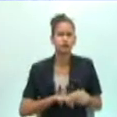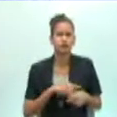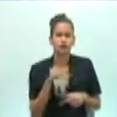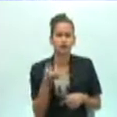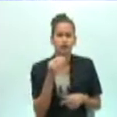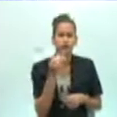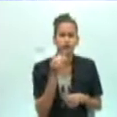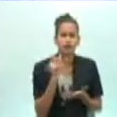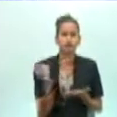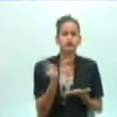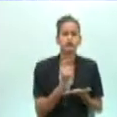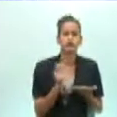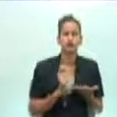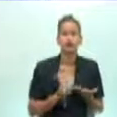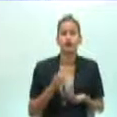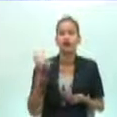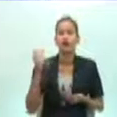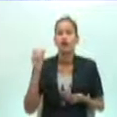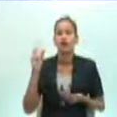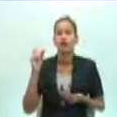copien los adverbios.